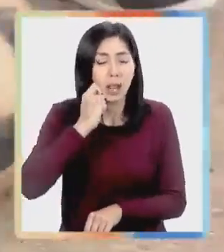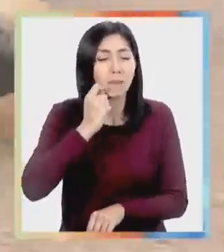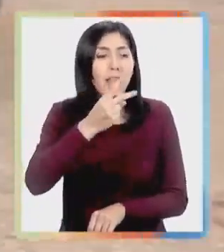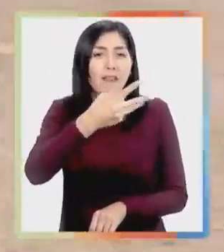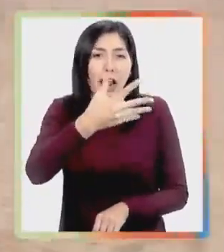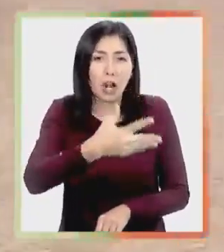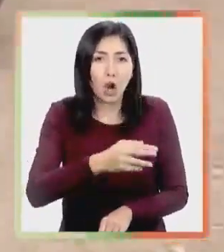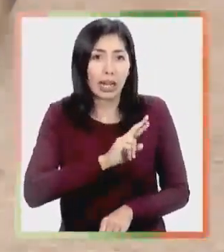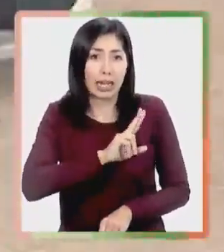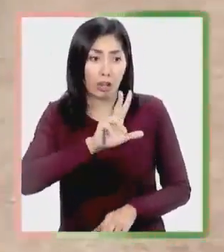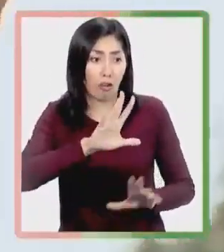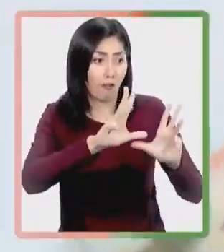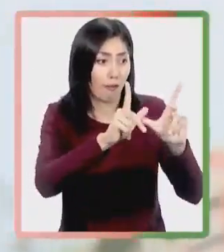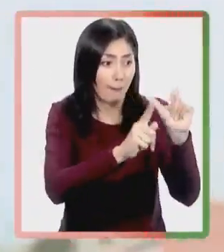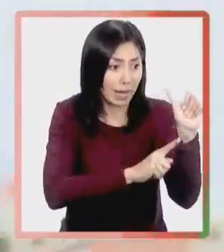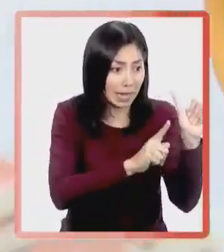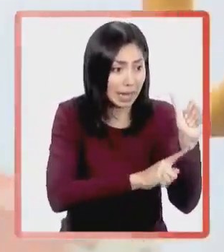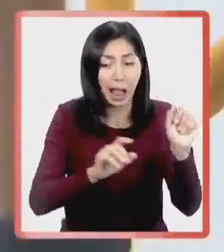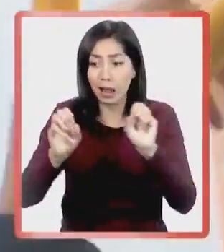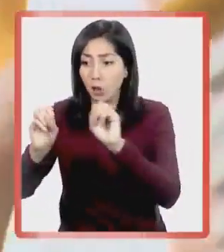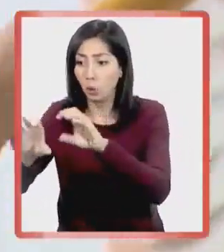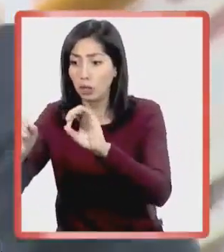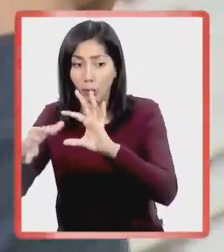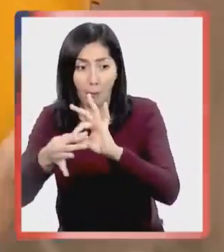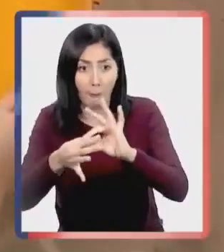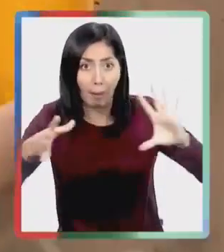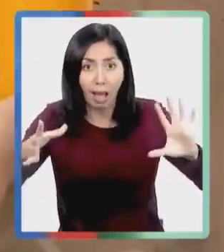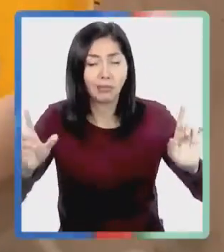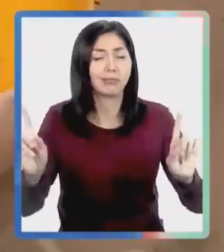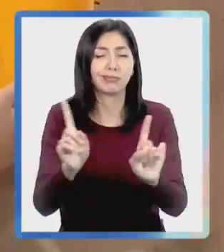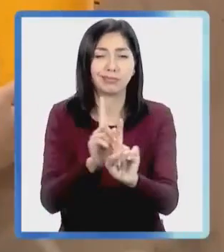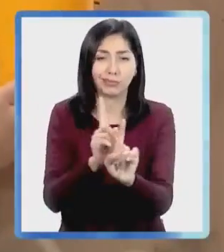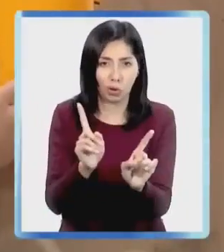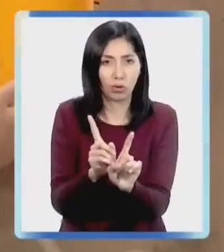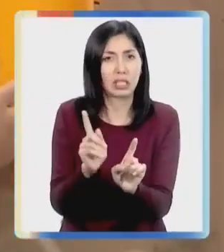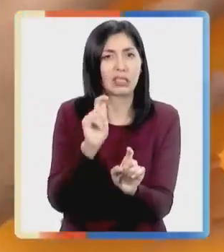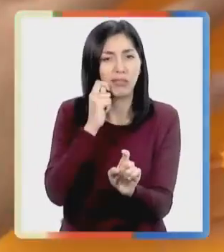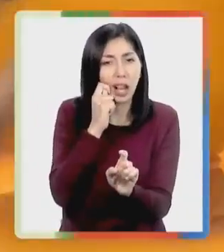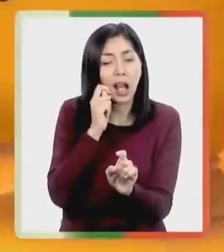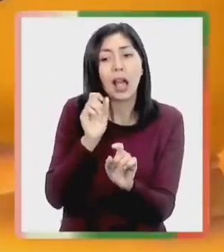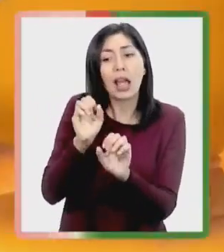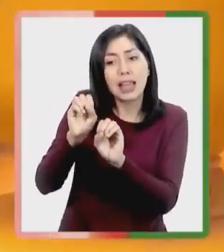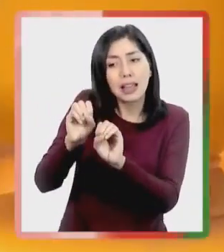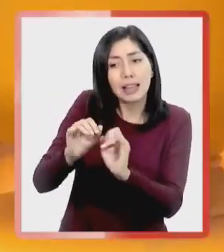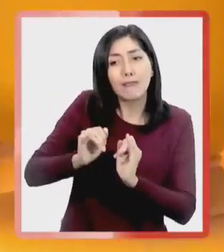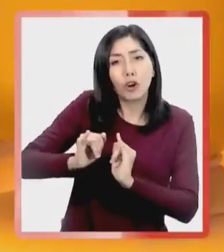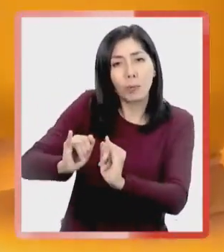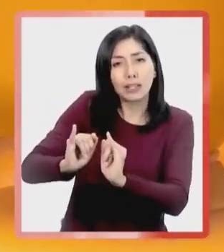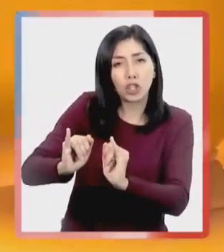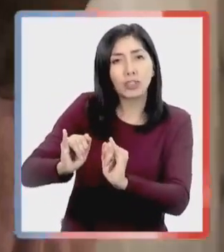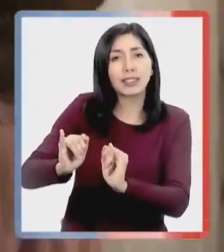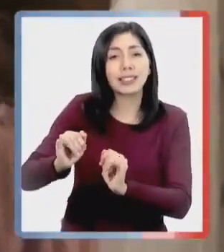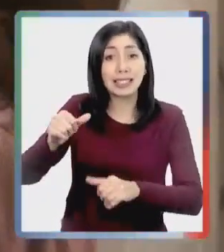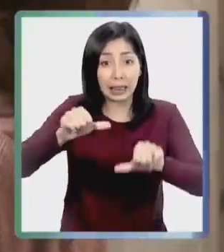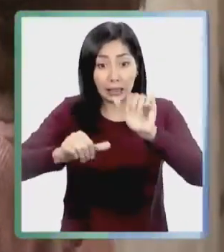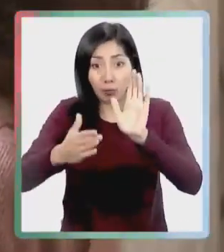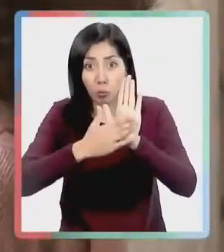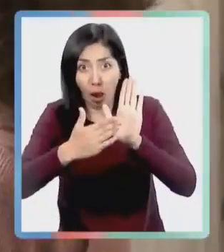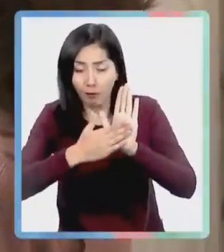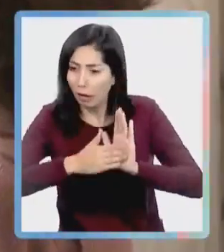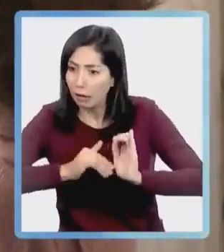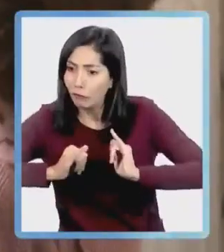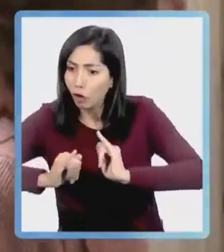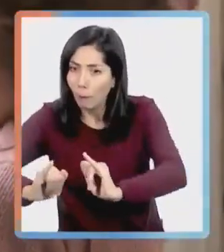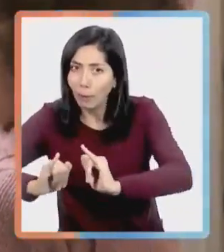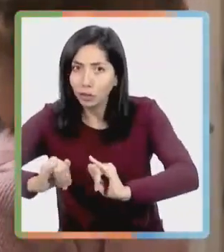y de los valores y religión de cada familia, sino que es dar la información científicamente correcta para que el niño, niña y adolescente tenga